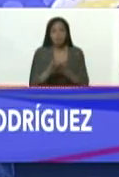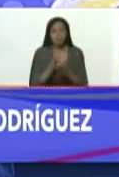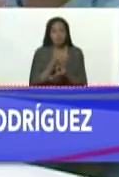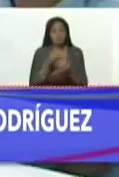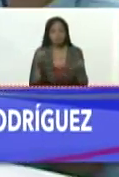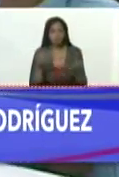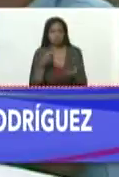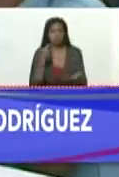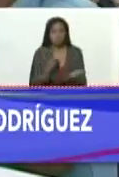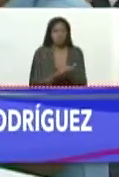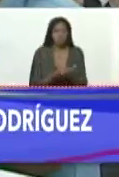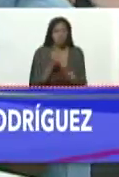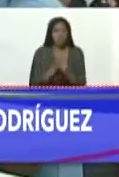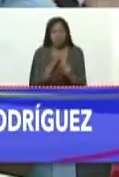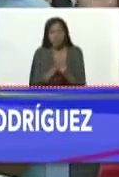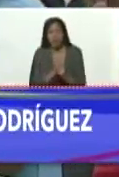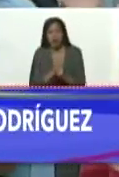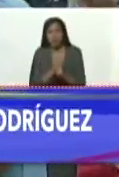un esfuerzo, trabajo.